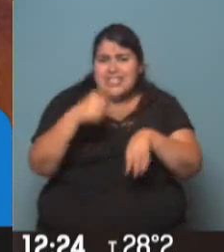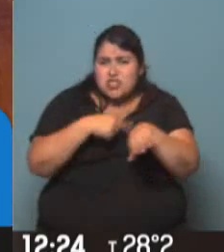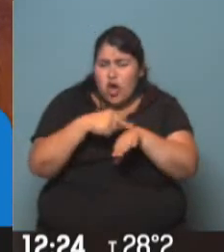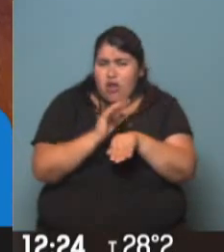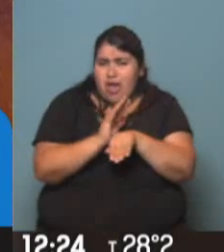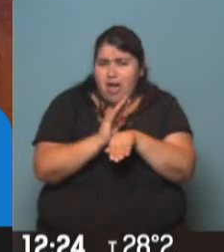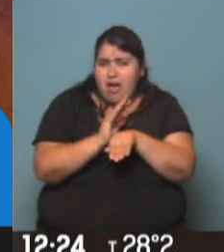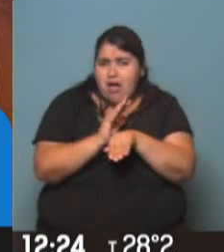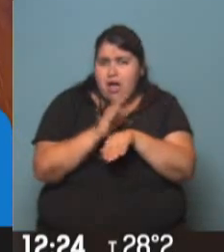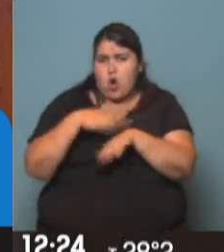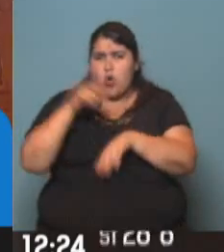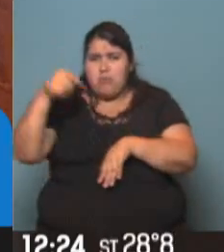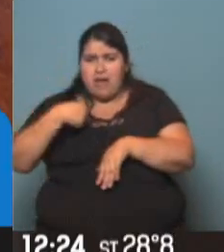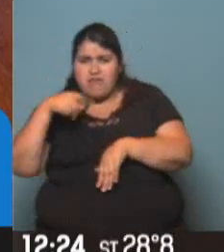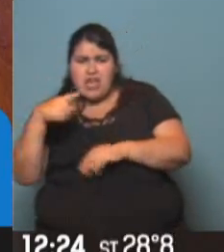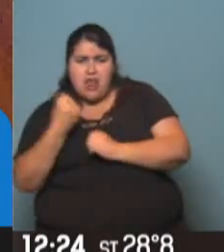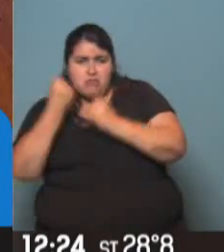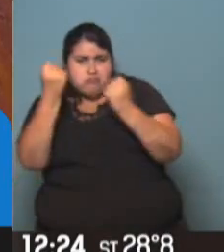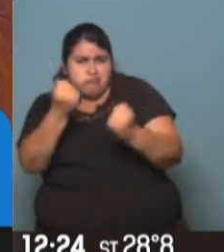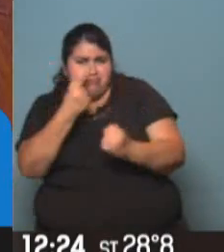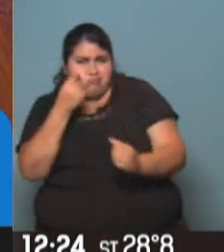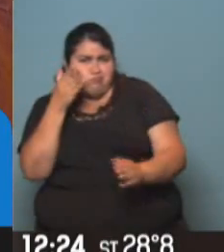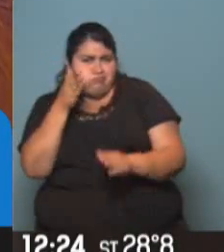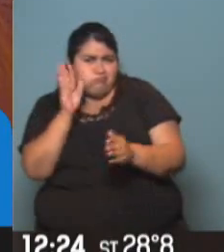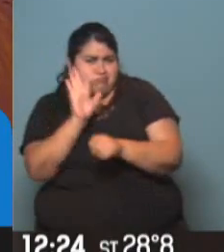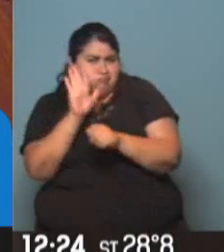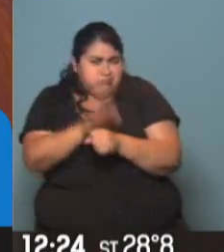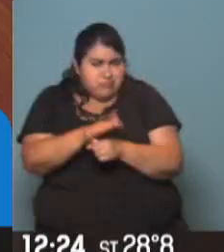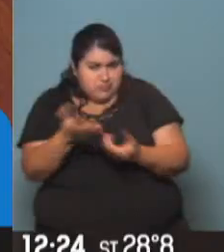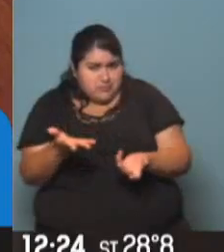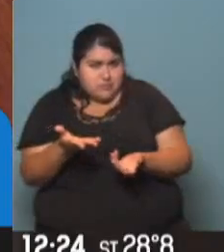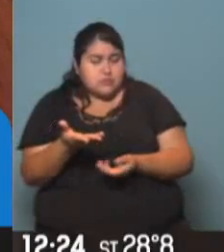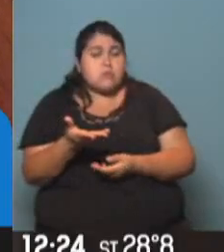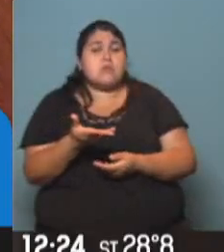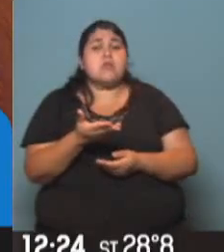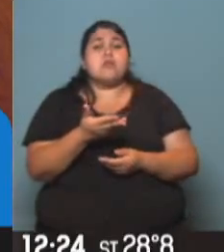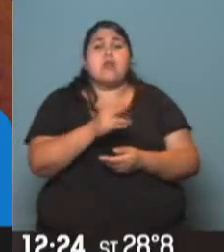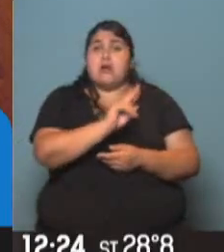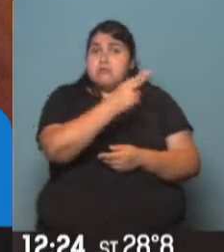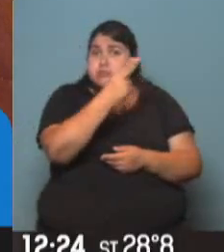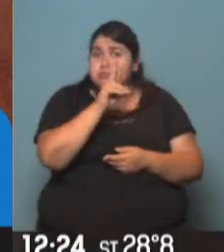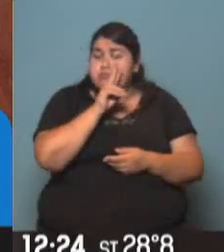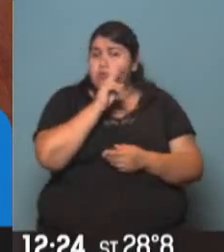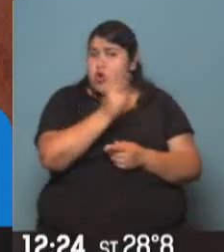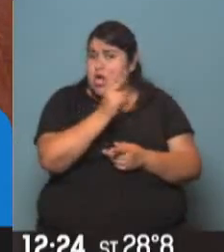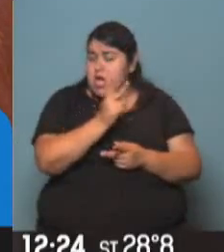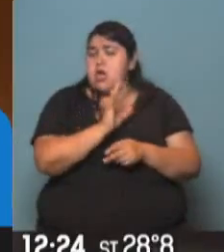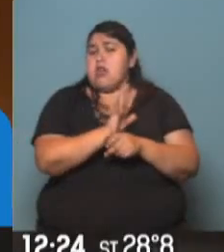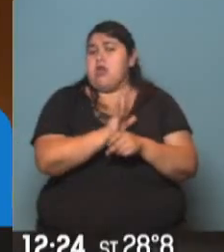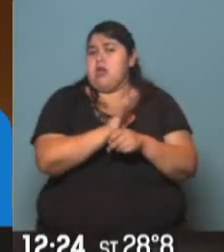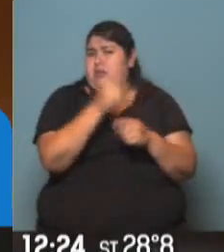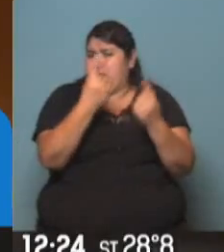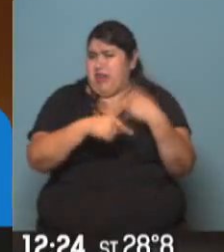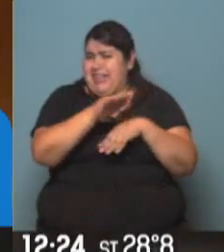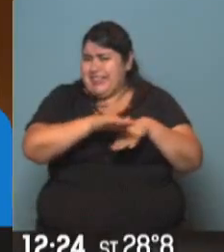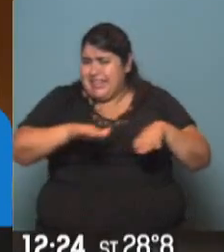denomina el machismo exactamente si los femicidios varían en sus características tenemos víctimas de todas las edades hay niñas